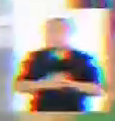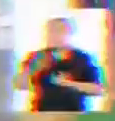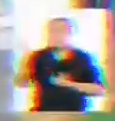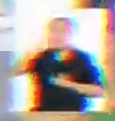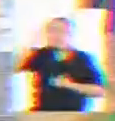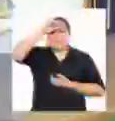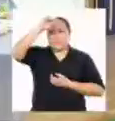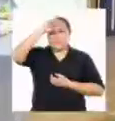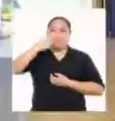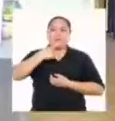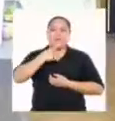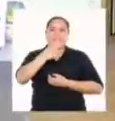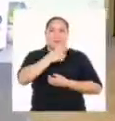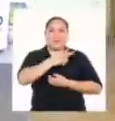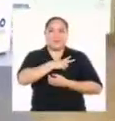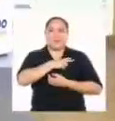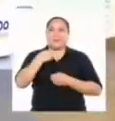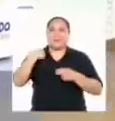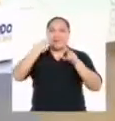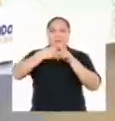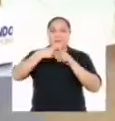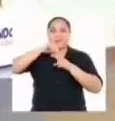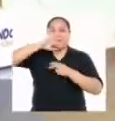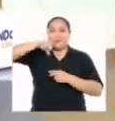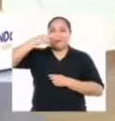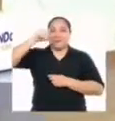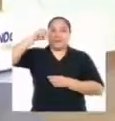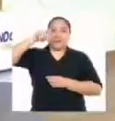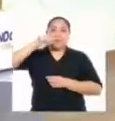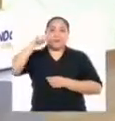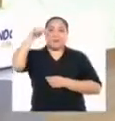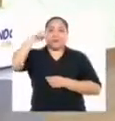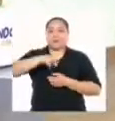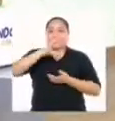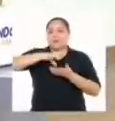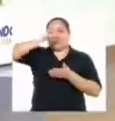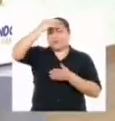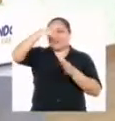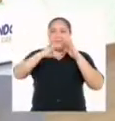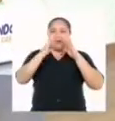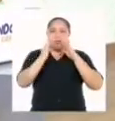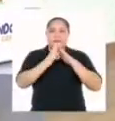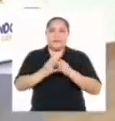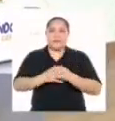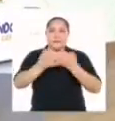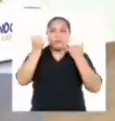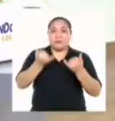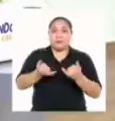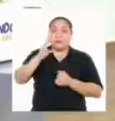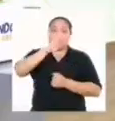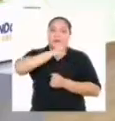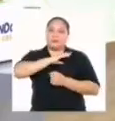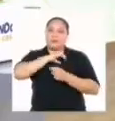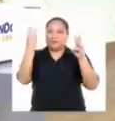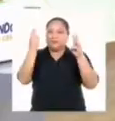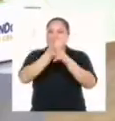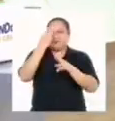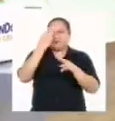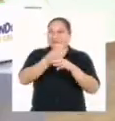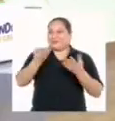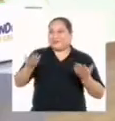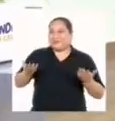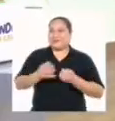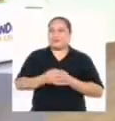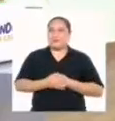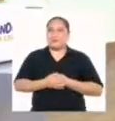Hola, hola chicas y chicos de tercero. Yo soy Jonathan Hernández y esto es Aprendo en Casa. Hoy es jueves de matemática